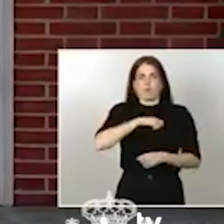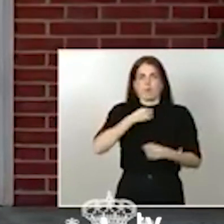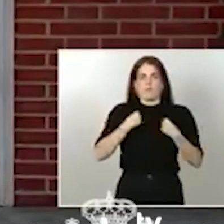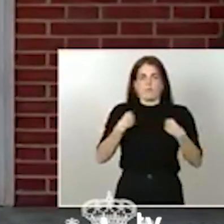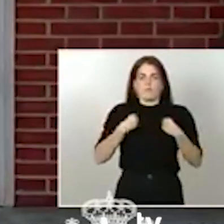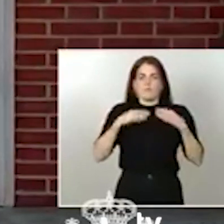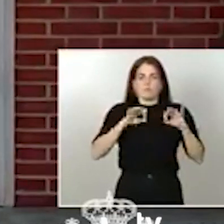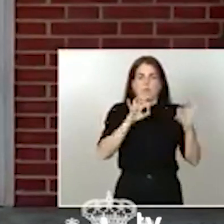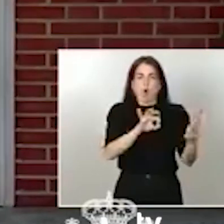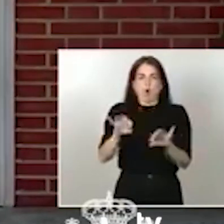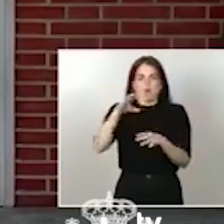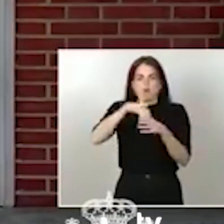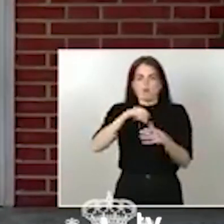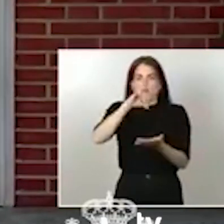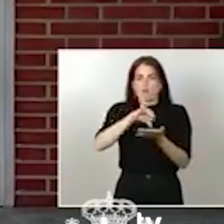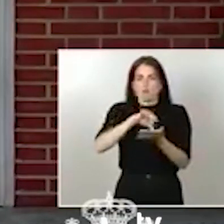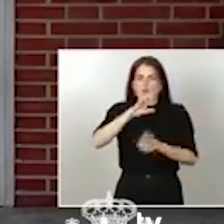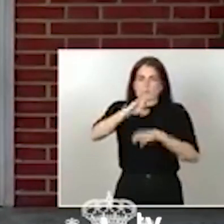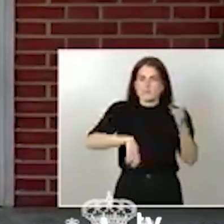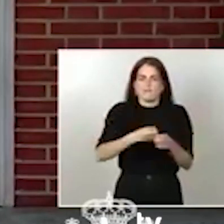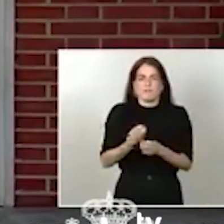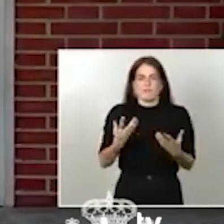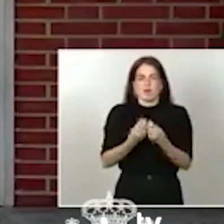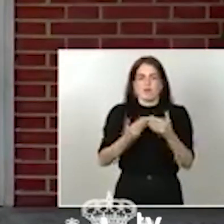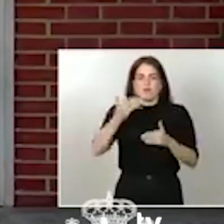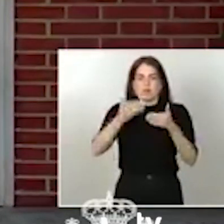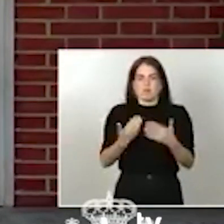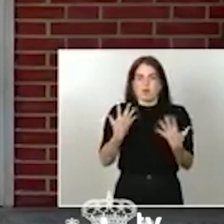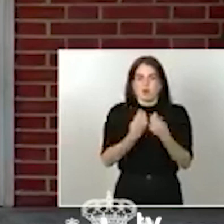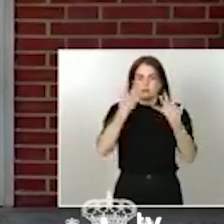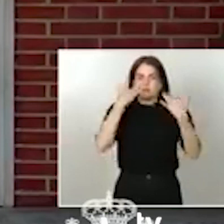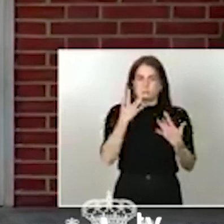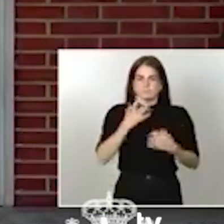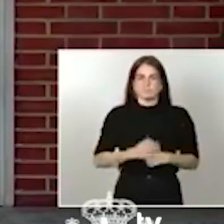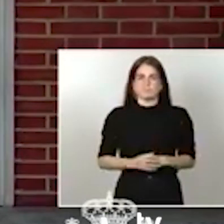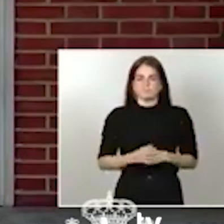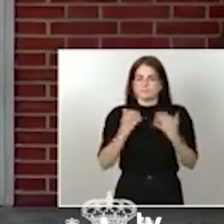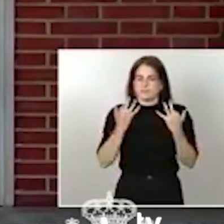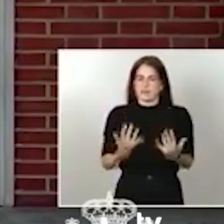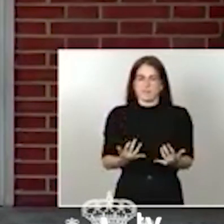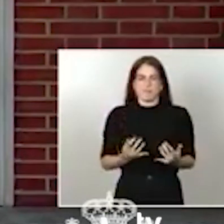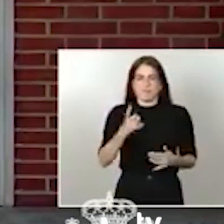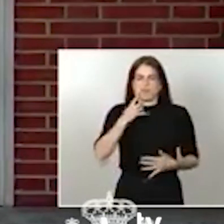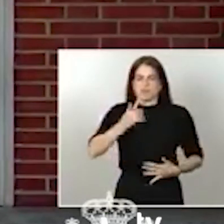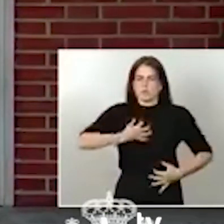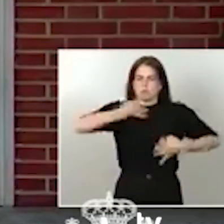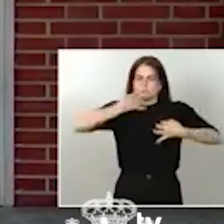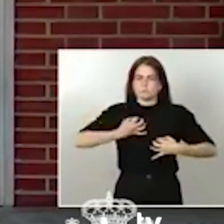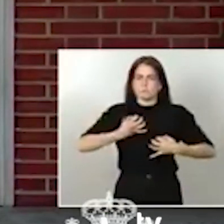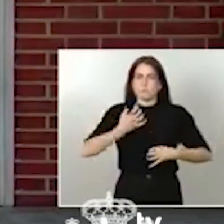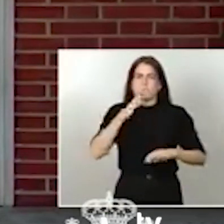y nuestras fronteras con la máxima celeridad seremos firmes seremos firmes para garantizar su